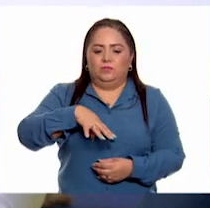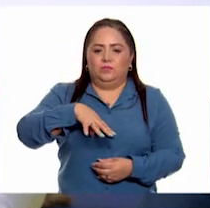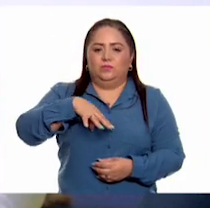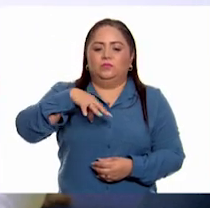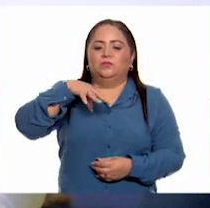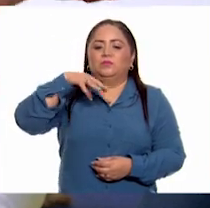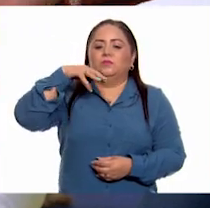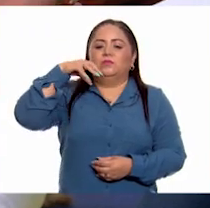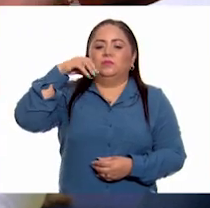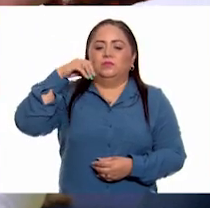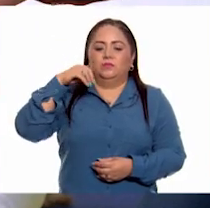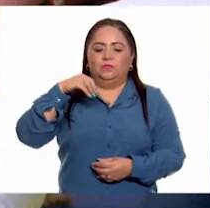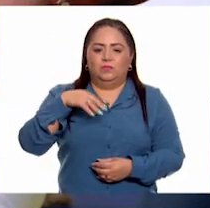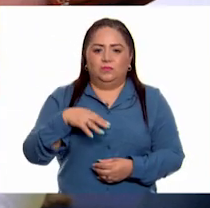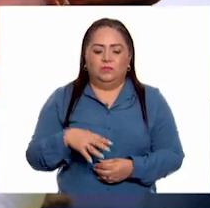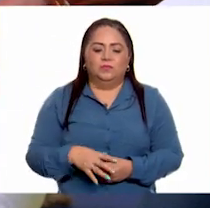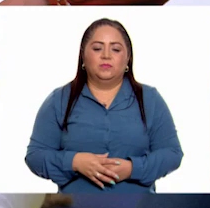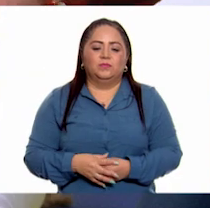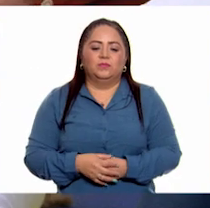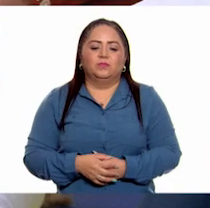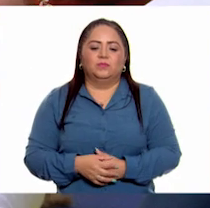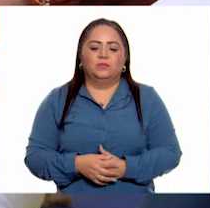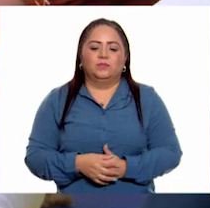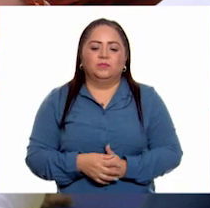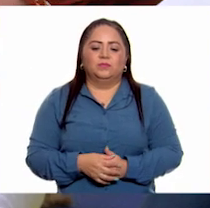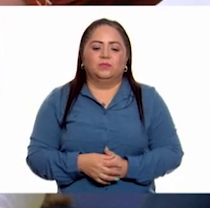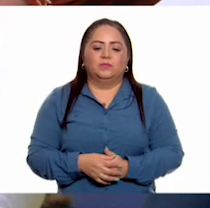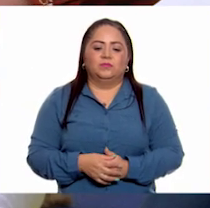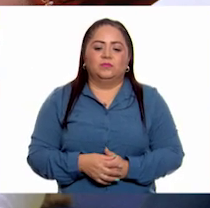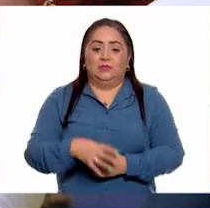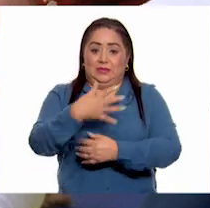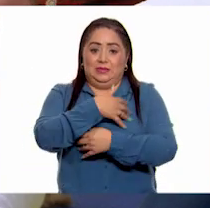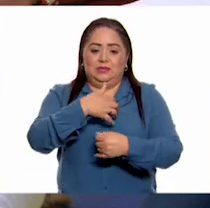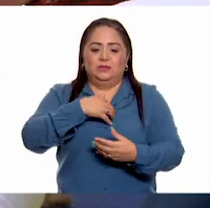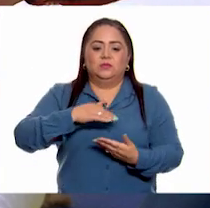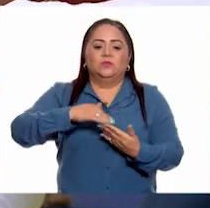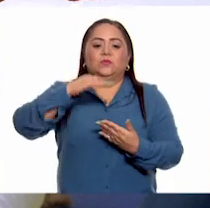sacarlo profundamente por la boca. Haz que el changuito suba y baje.